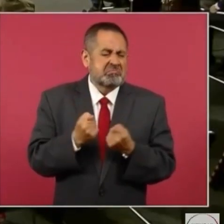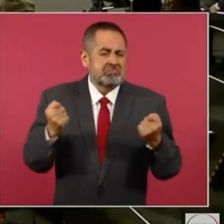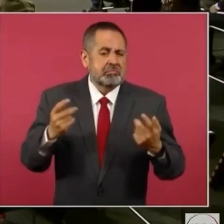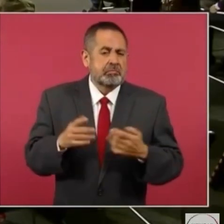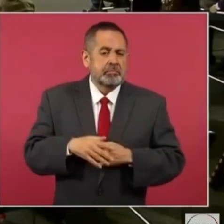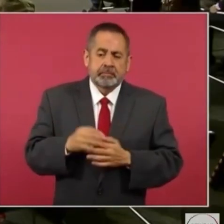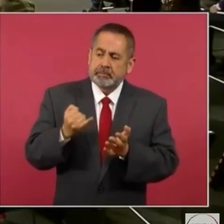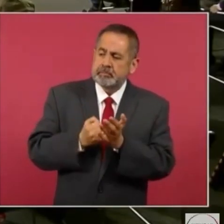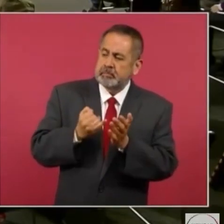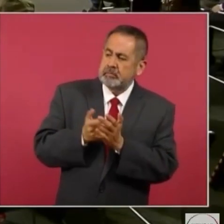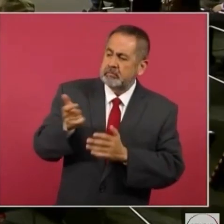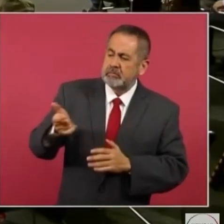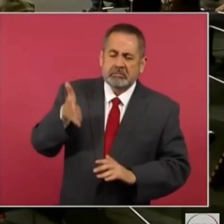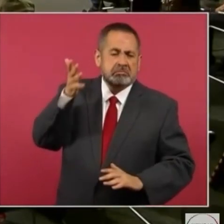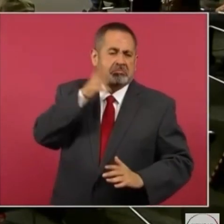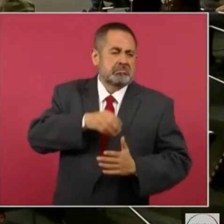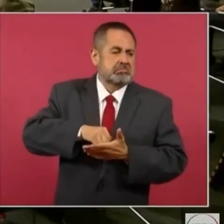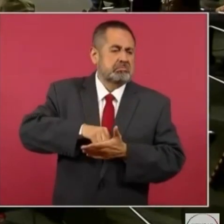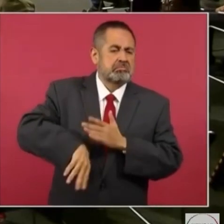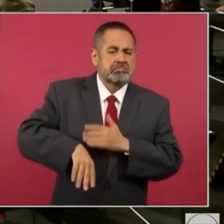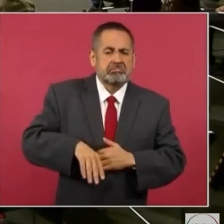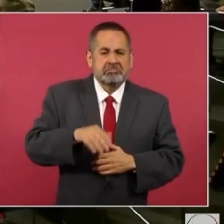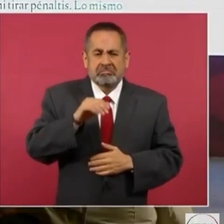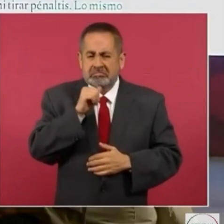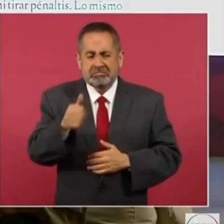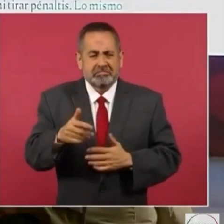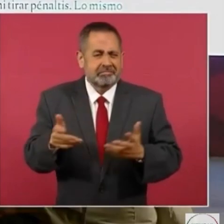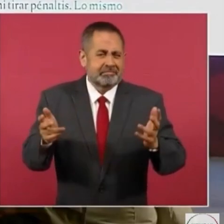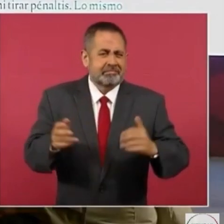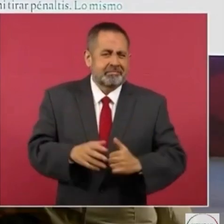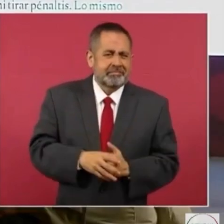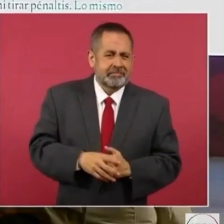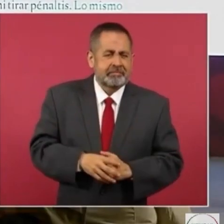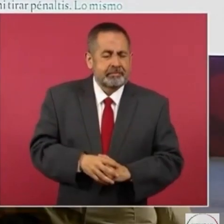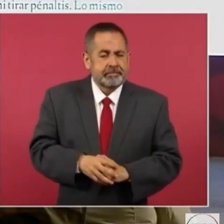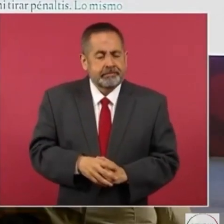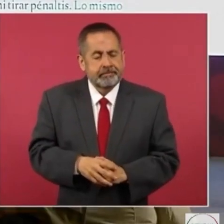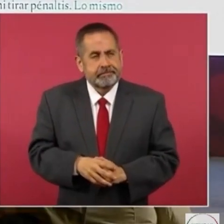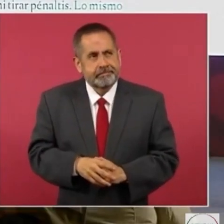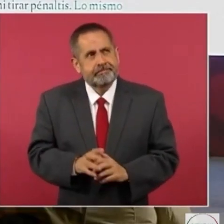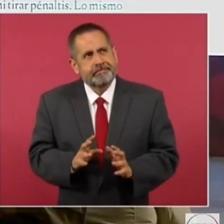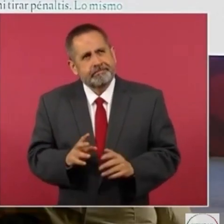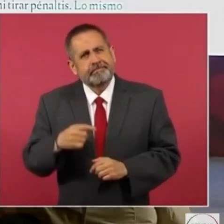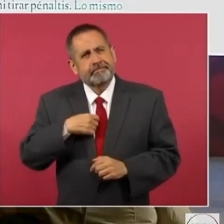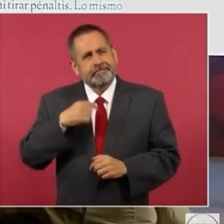evade impuestos. Estaba pensando en